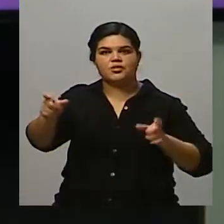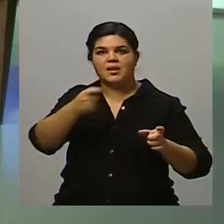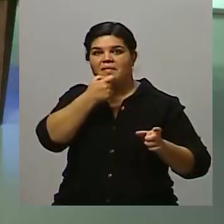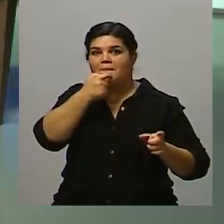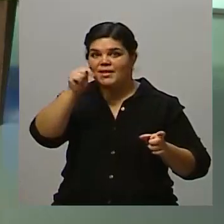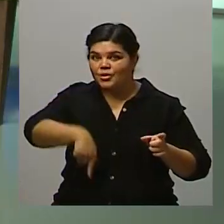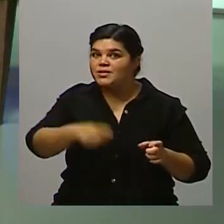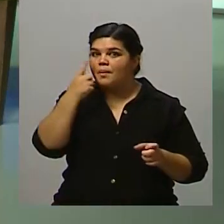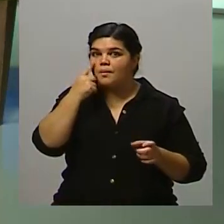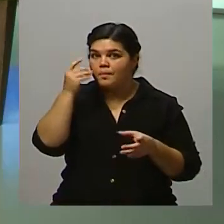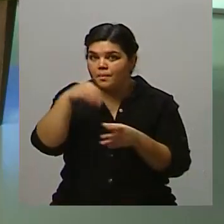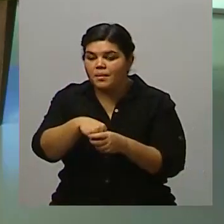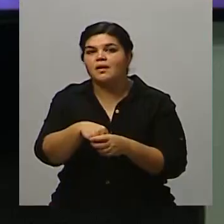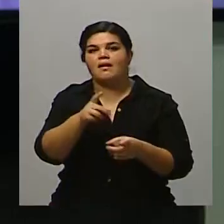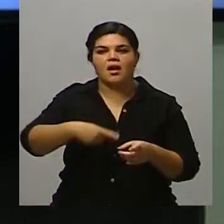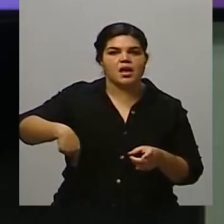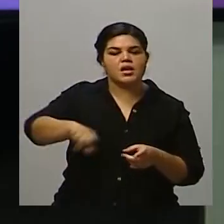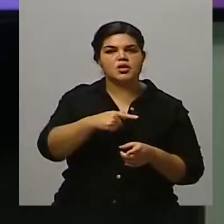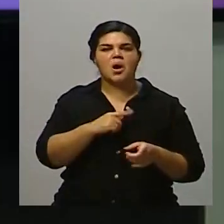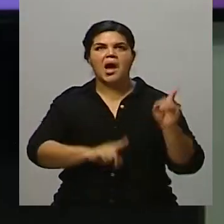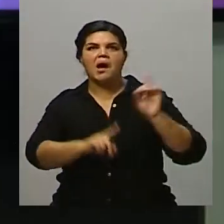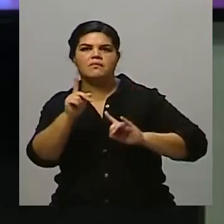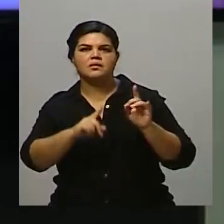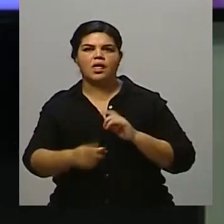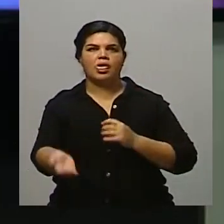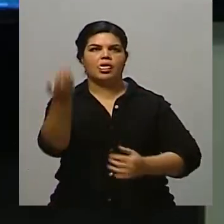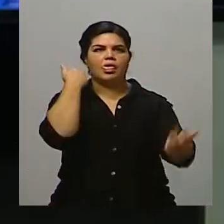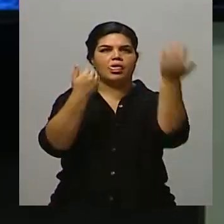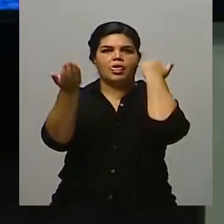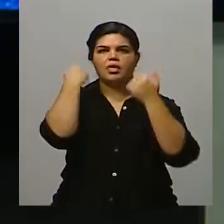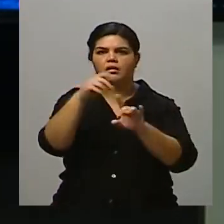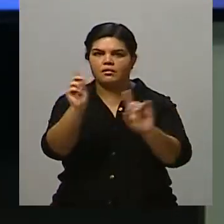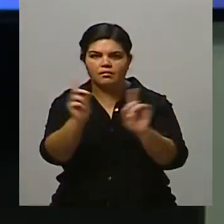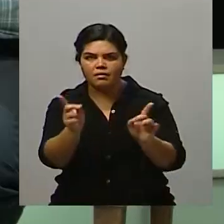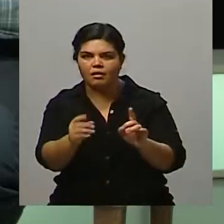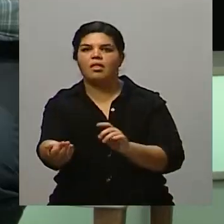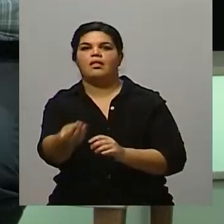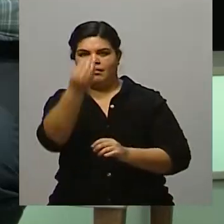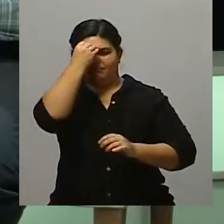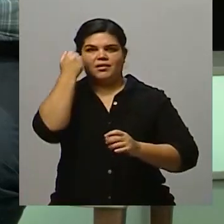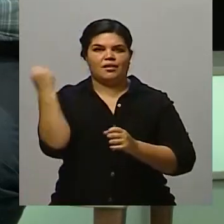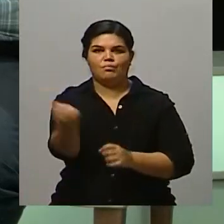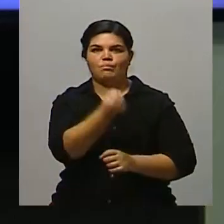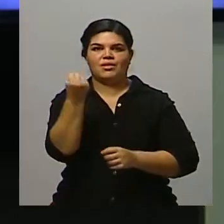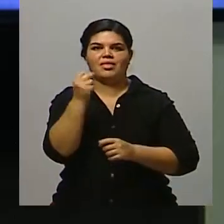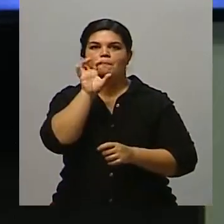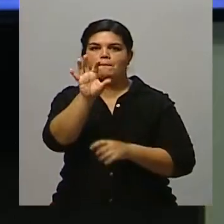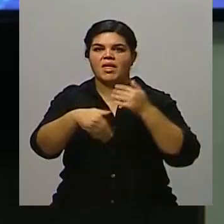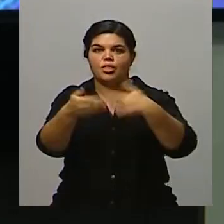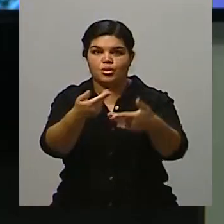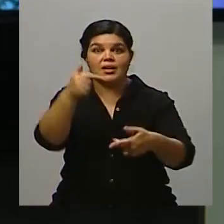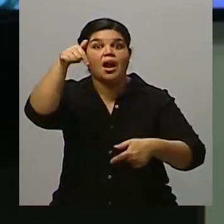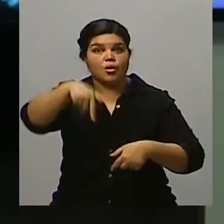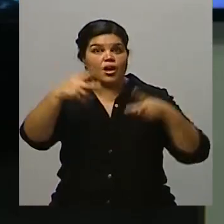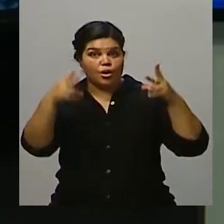A los ciudadanos y ciudadanas por ahí les pasa por el costado, pero en realidad es sumamente importante, ¿no? Y tiene que ver con el desarrollo de la provincia. Así es que vamos a un corte y